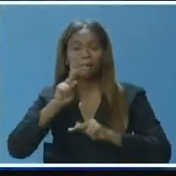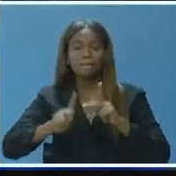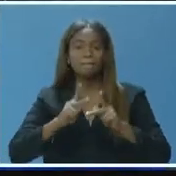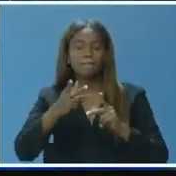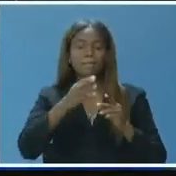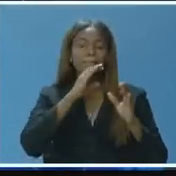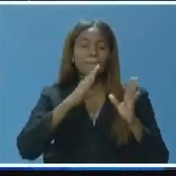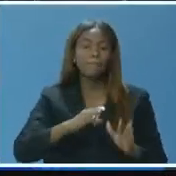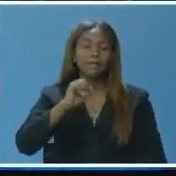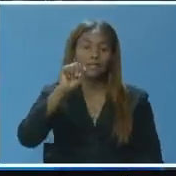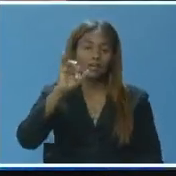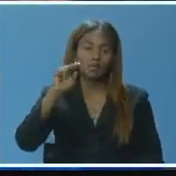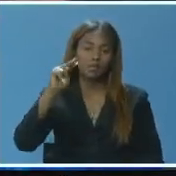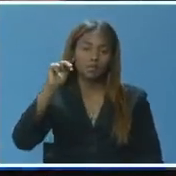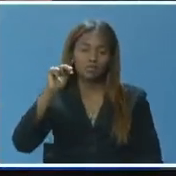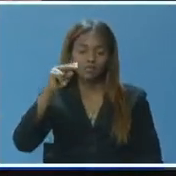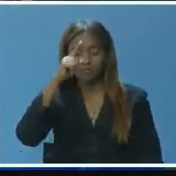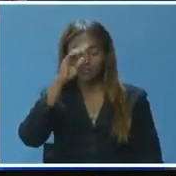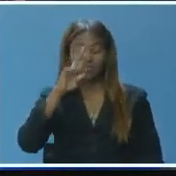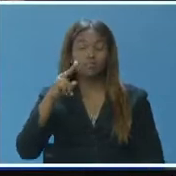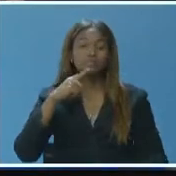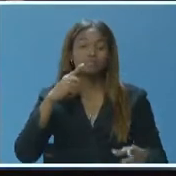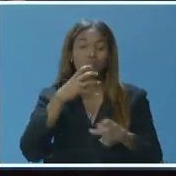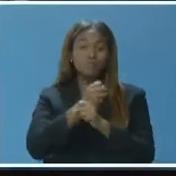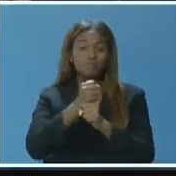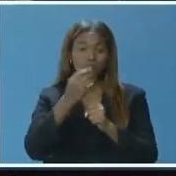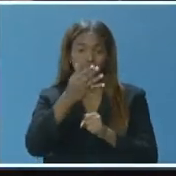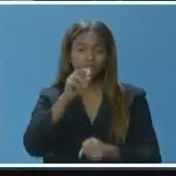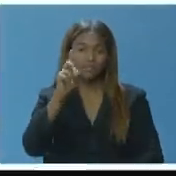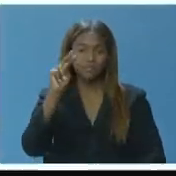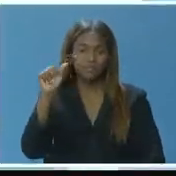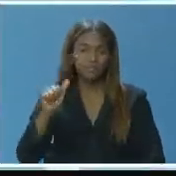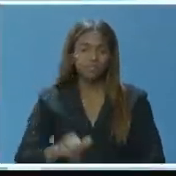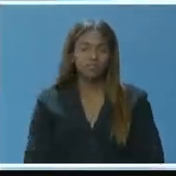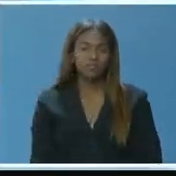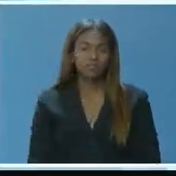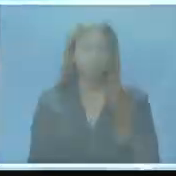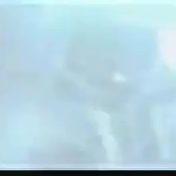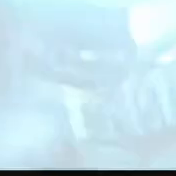Juan. Para 4RD Noticias, Diana Carreras.